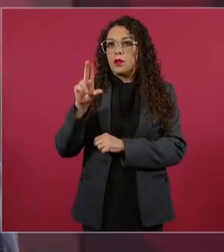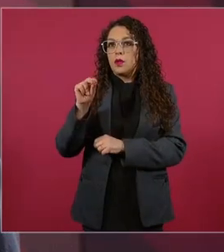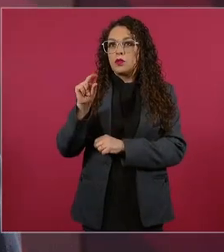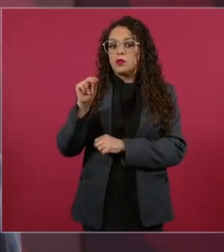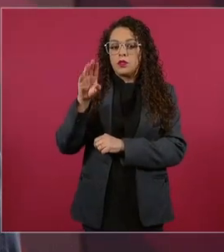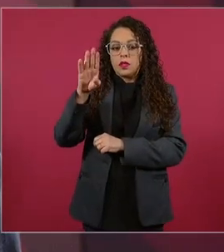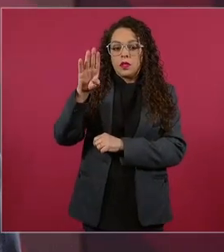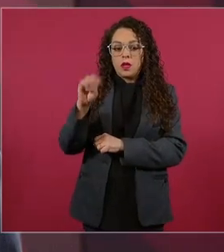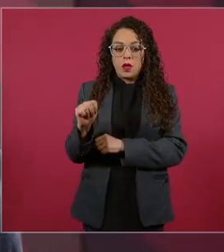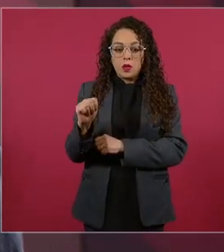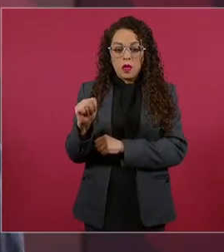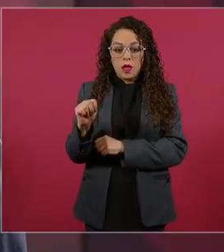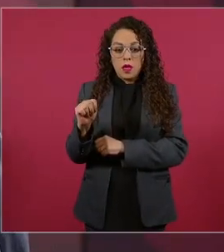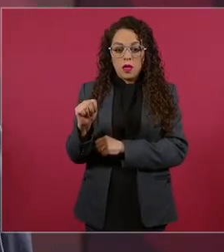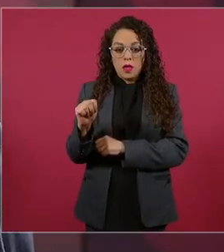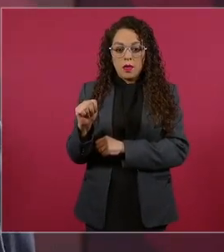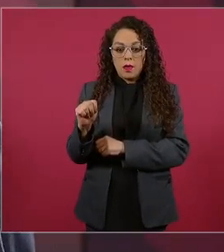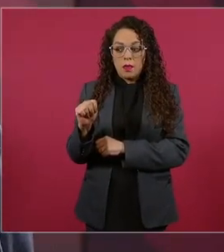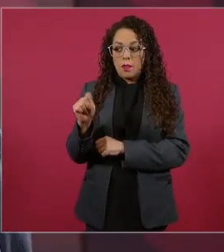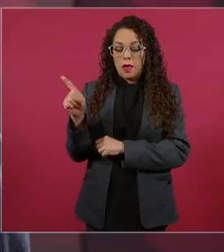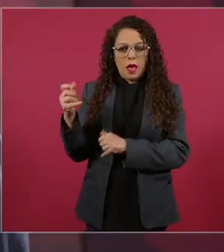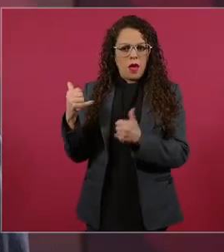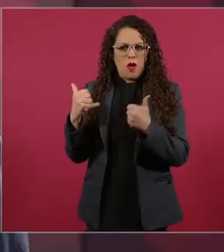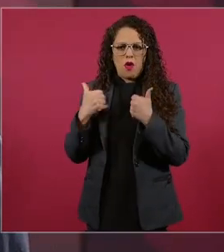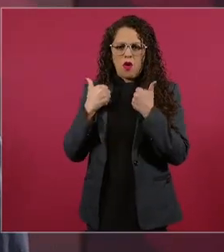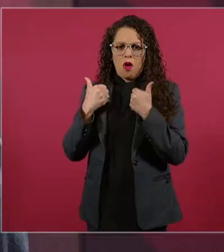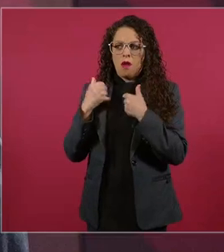1989, joven, al CISEN,